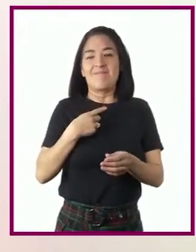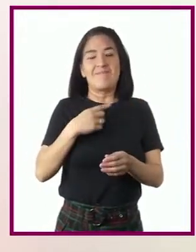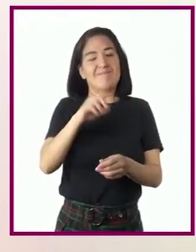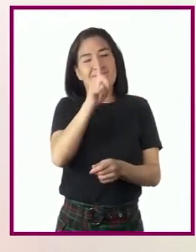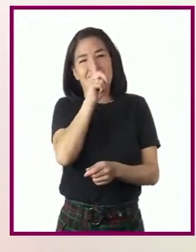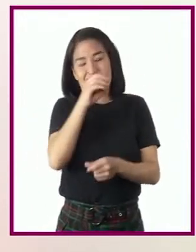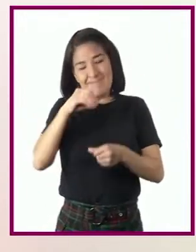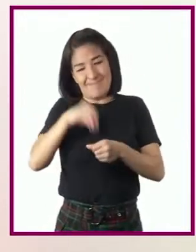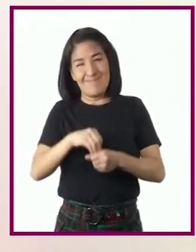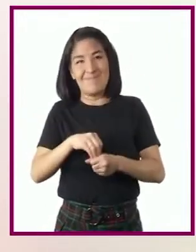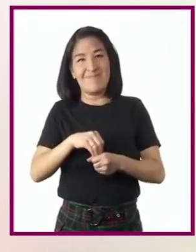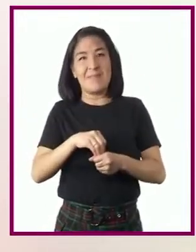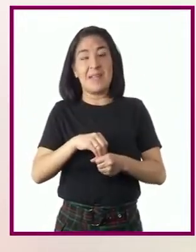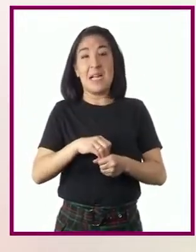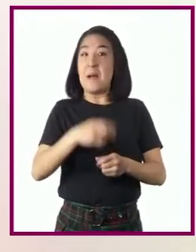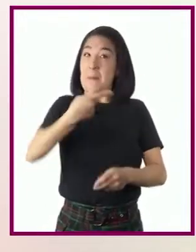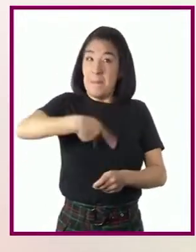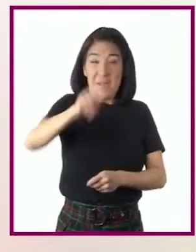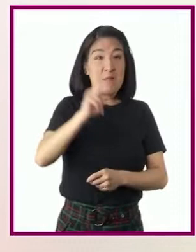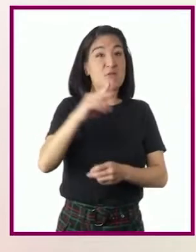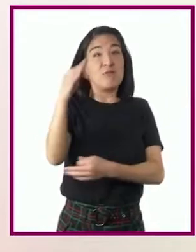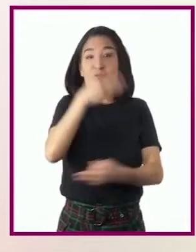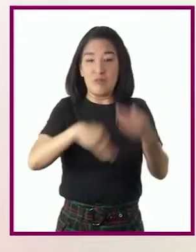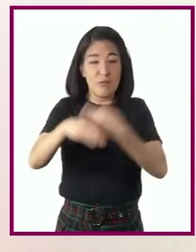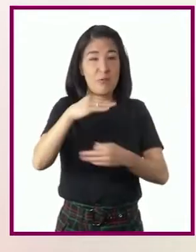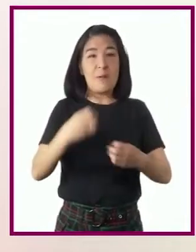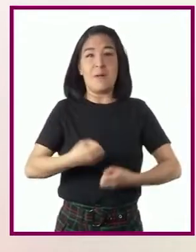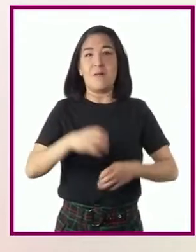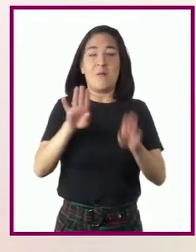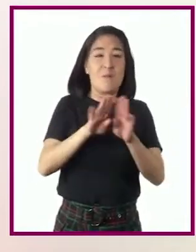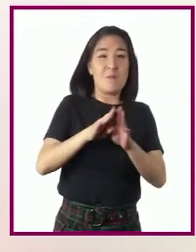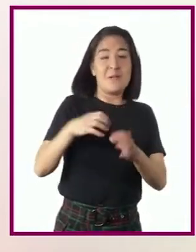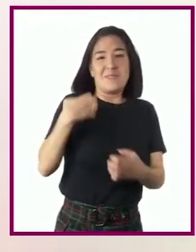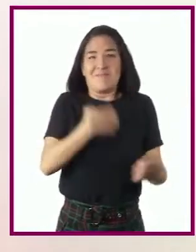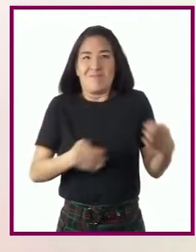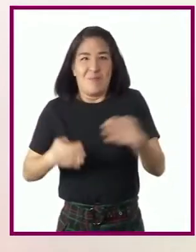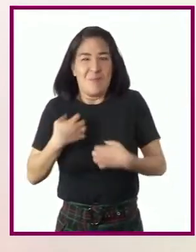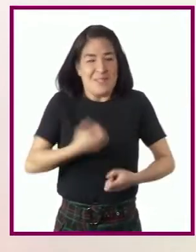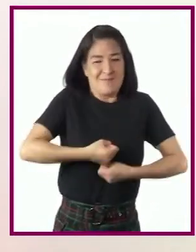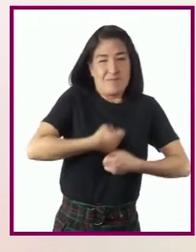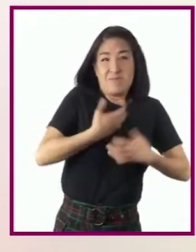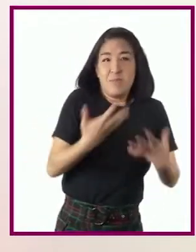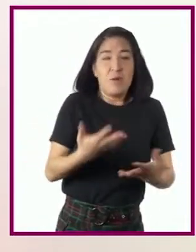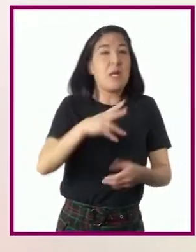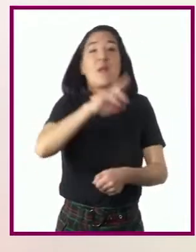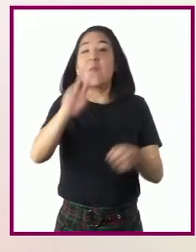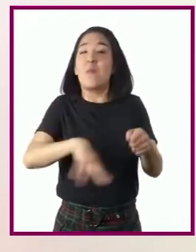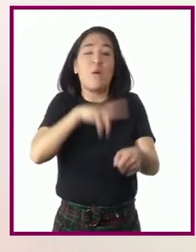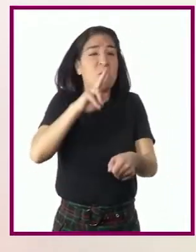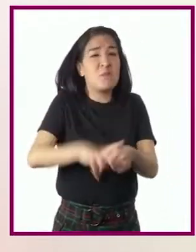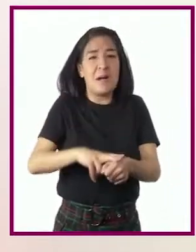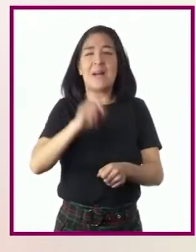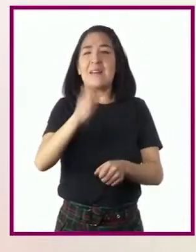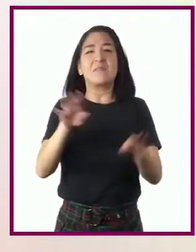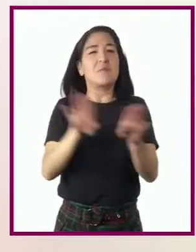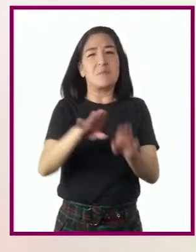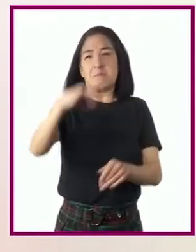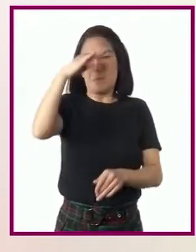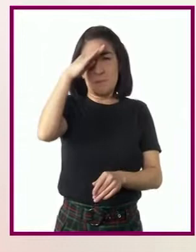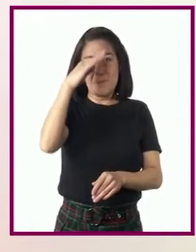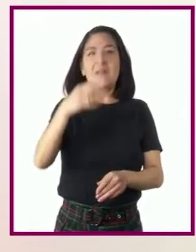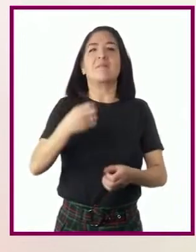las emociones, incluyendo las desagradables, son parte de nuestra naturaleza. Y si lo pensamos con cuidado, de